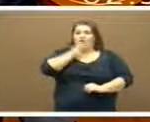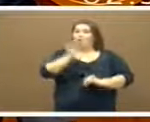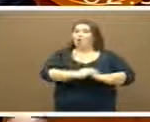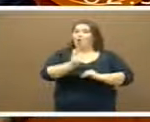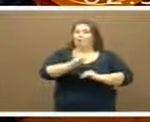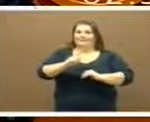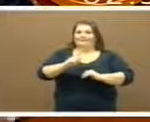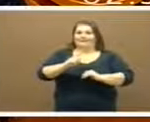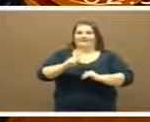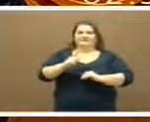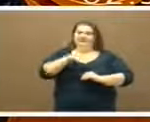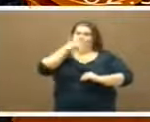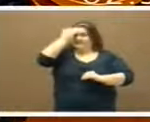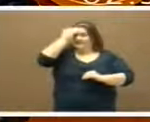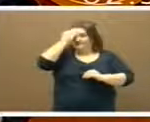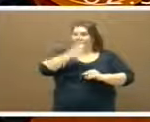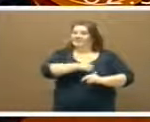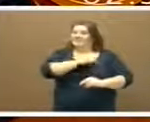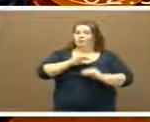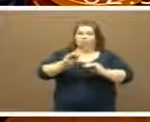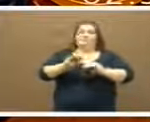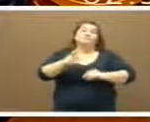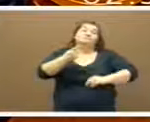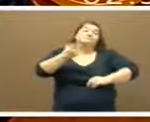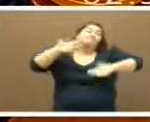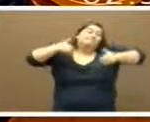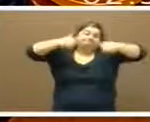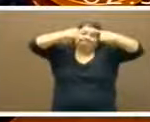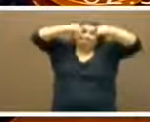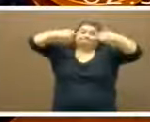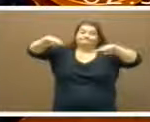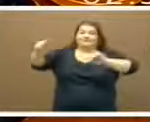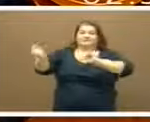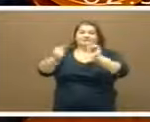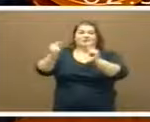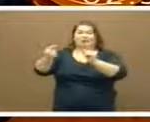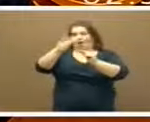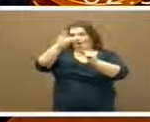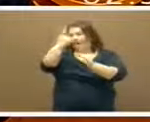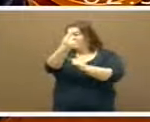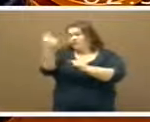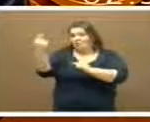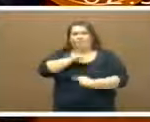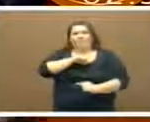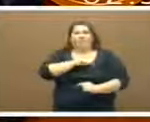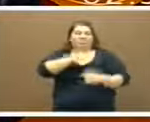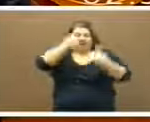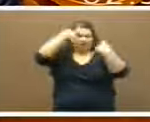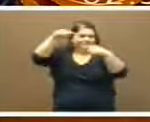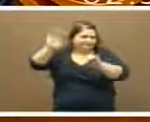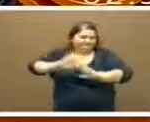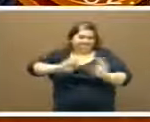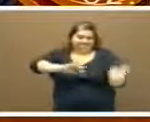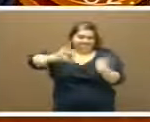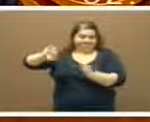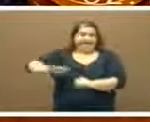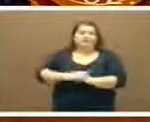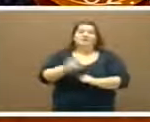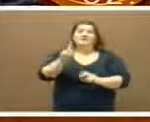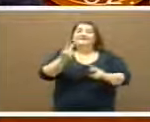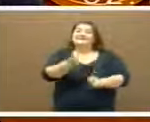del pensamiento cristiano. Pero bueno, eso ya lo dejo al debate de la conciencia de cada uno. Y respecto a lo de los sindicatos,